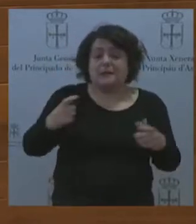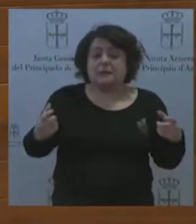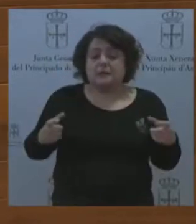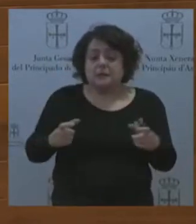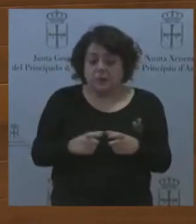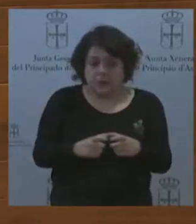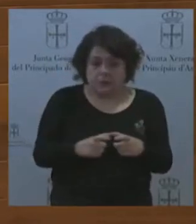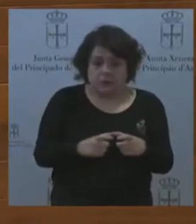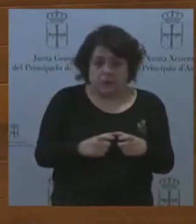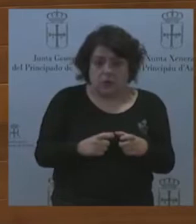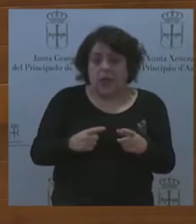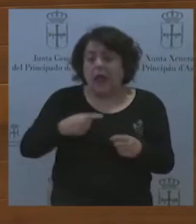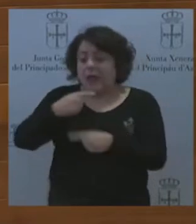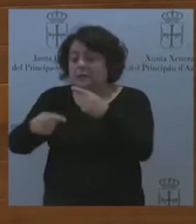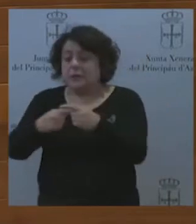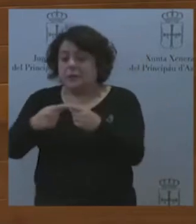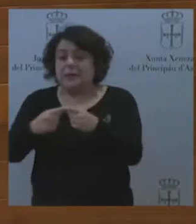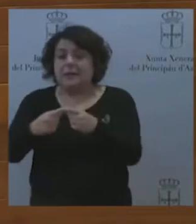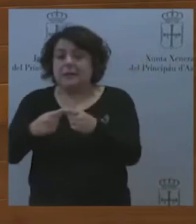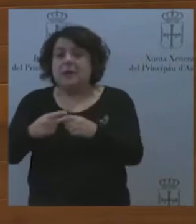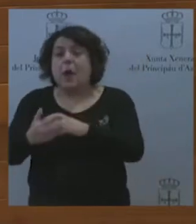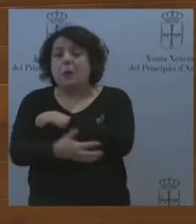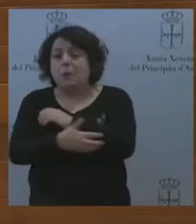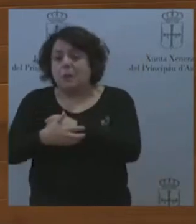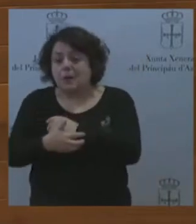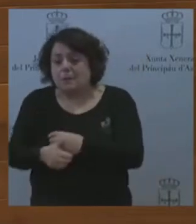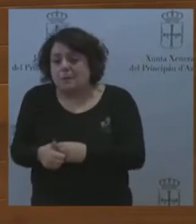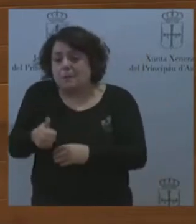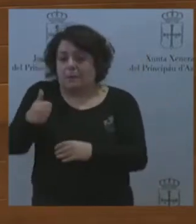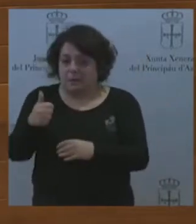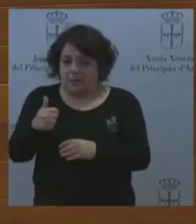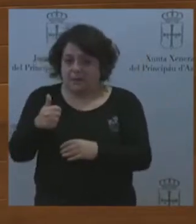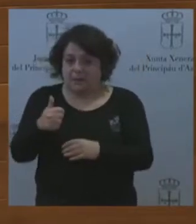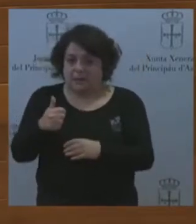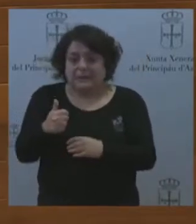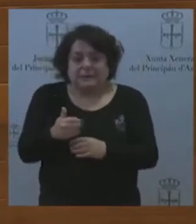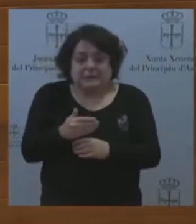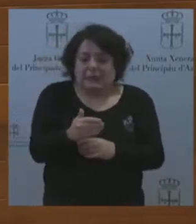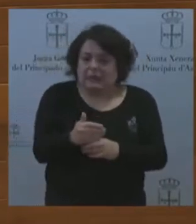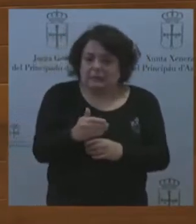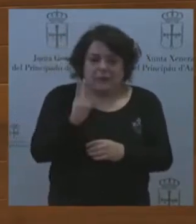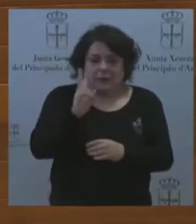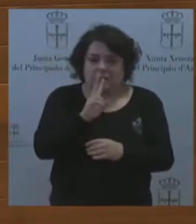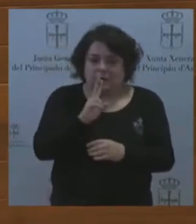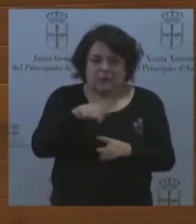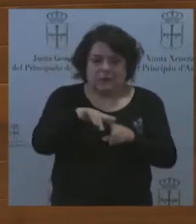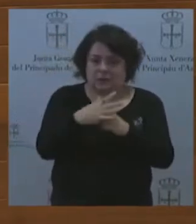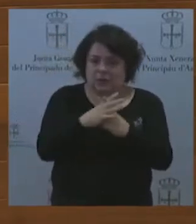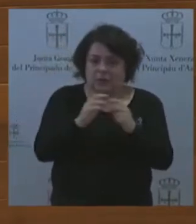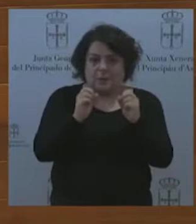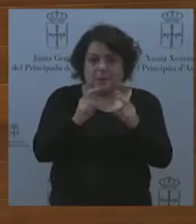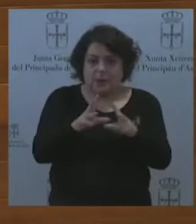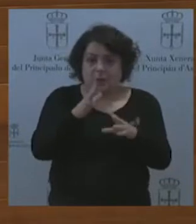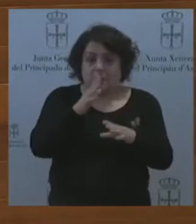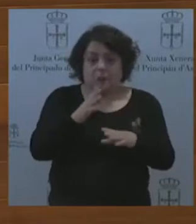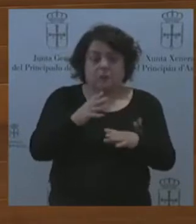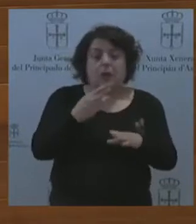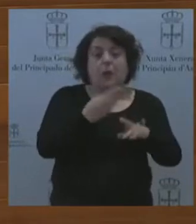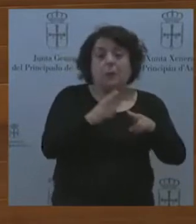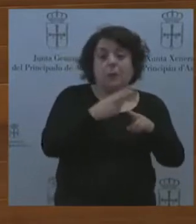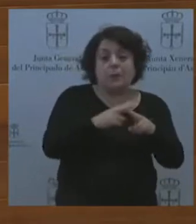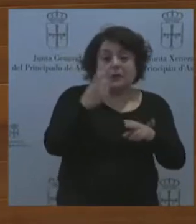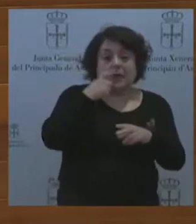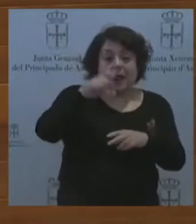acercan nubarrones, señorías, nubarrones, porque mientras las políticas del señor Barbón y la ultraizquierda están llevando a Asturias y